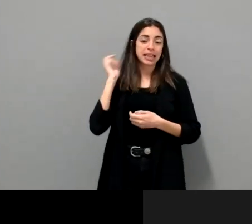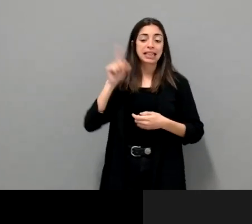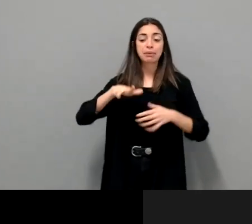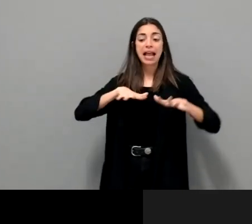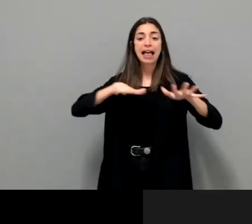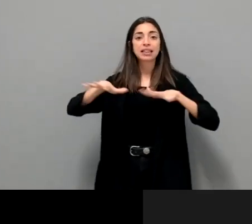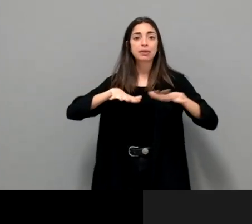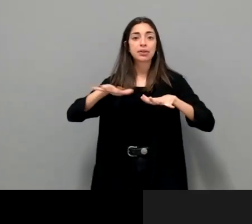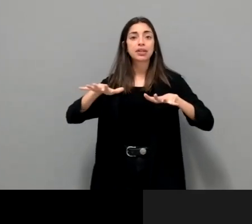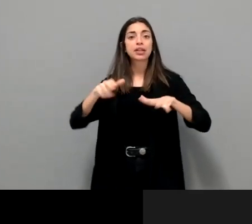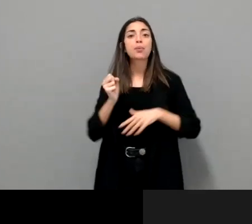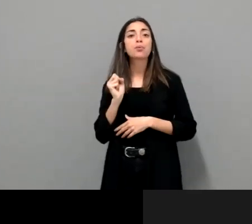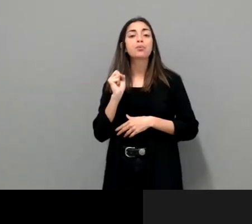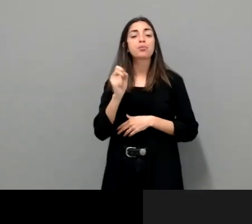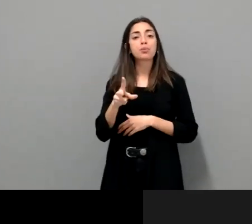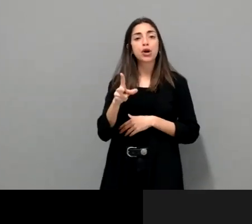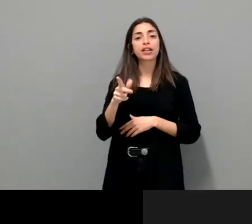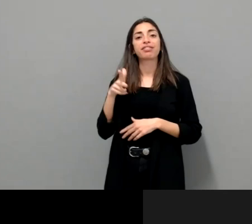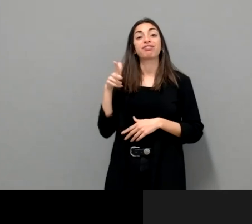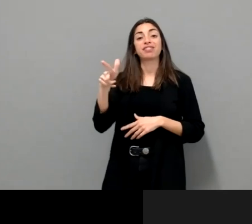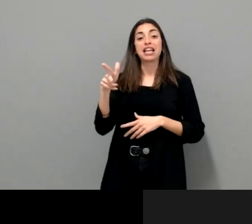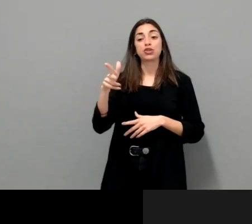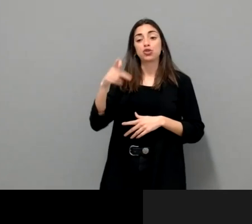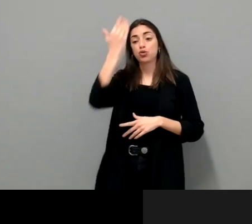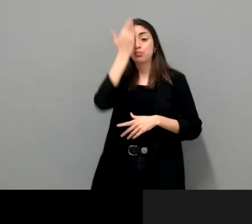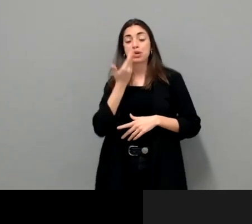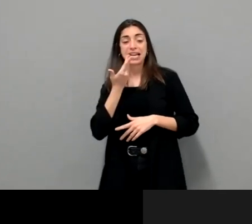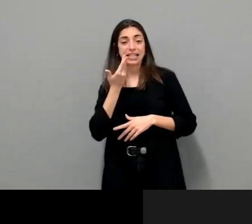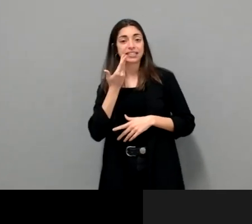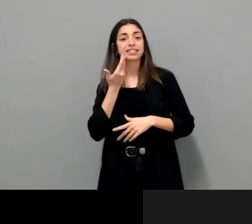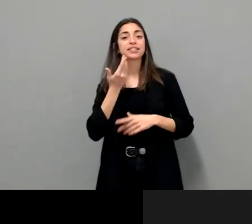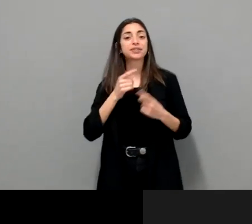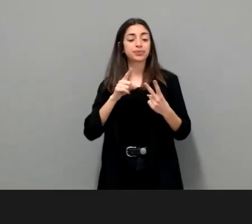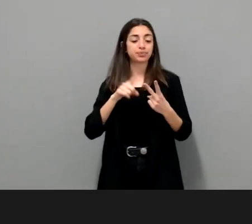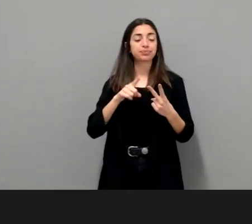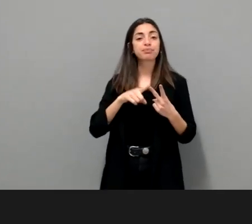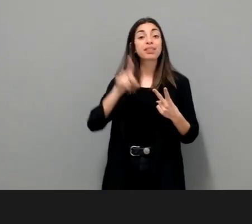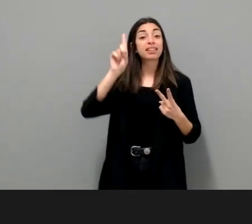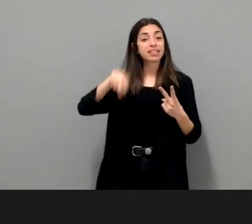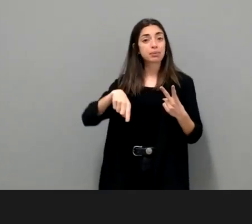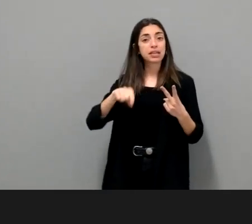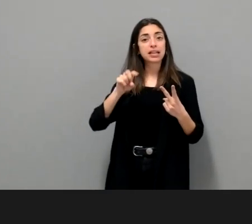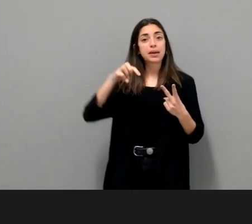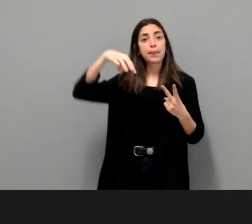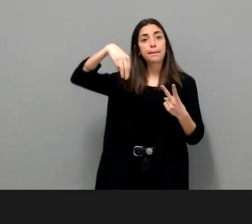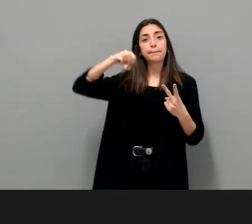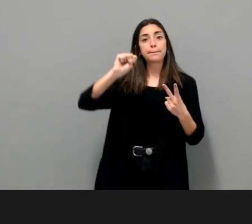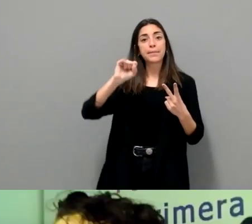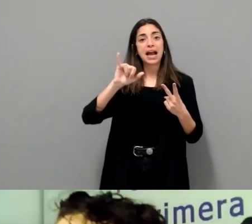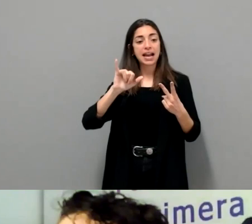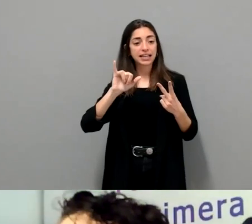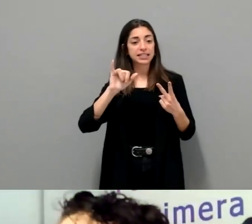los derechos de las mujeres con parálisis cerebral. Tenemos también a Maite García